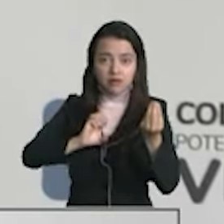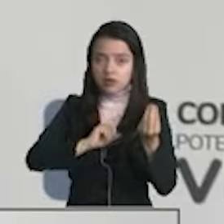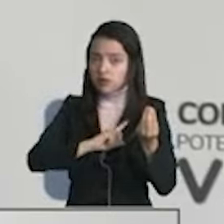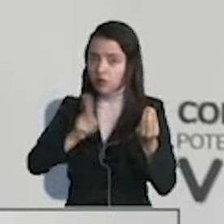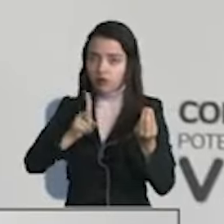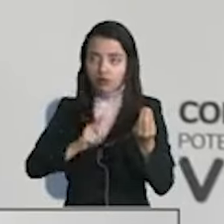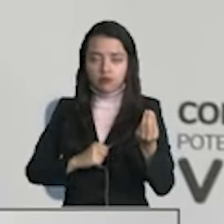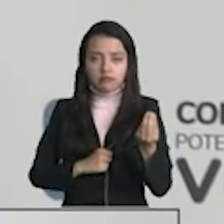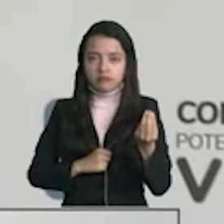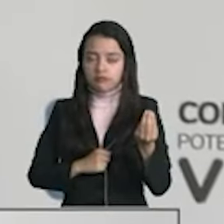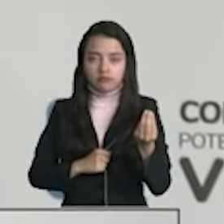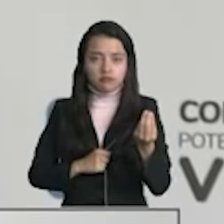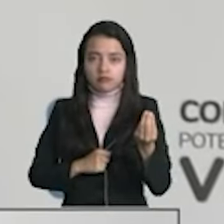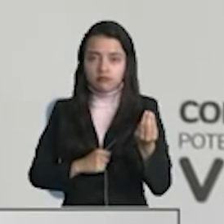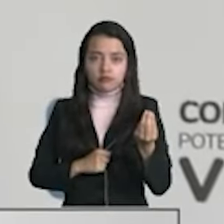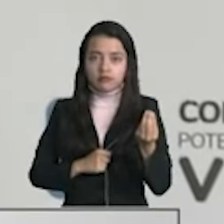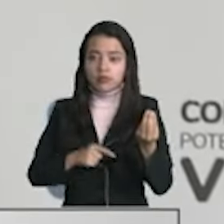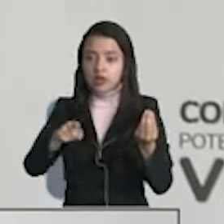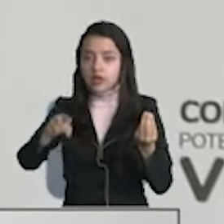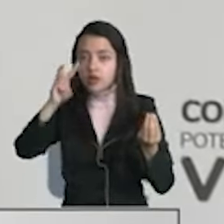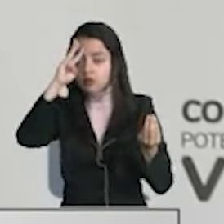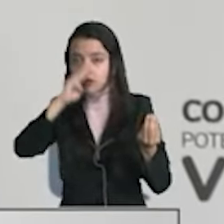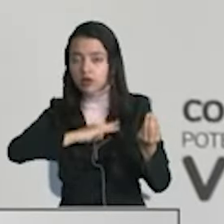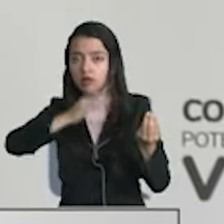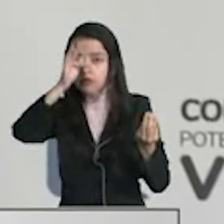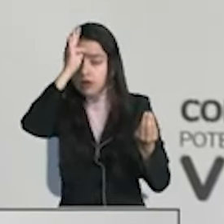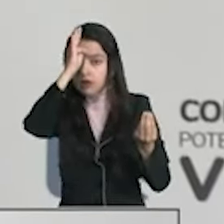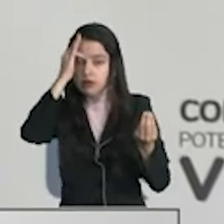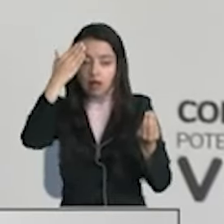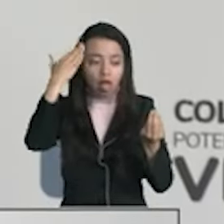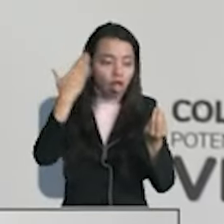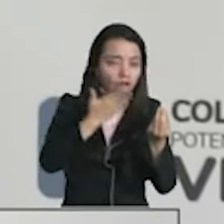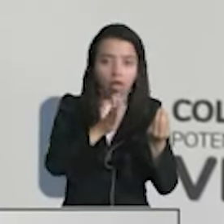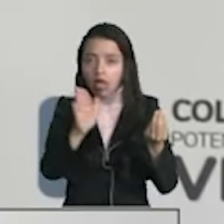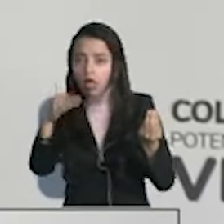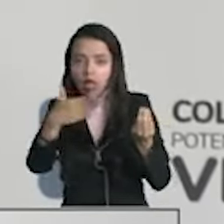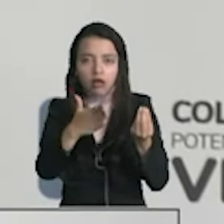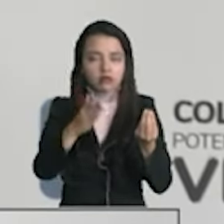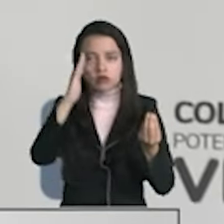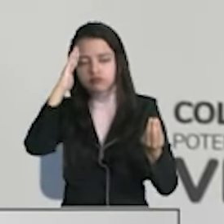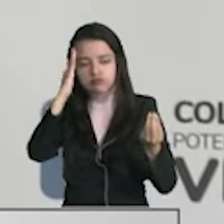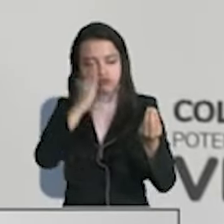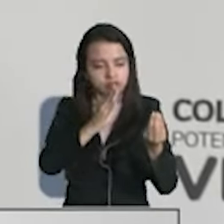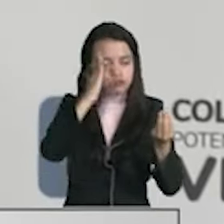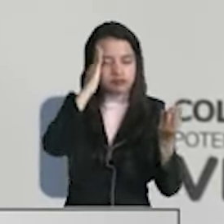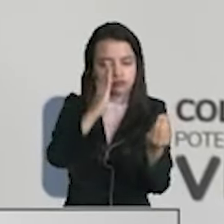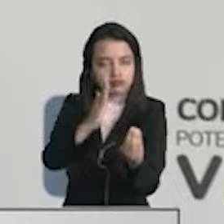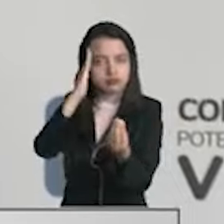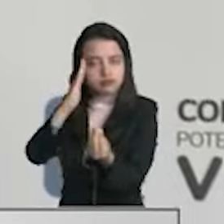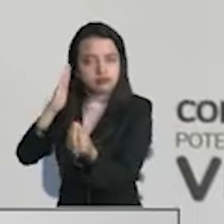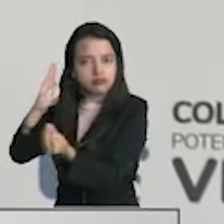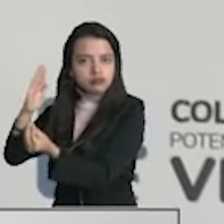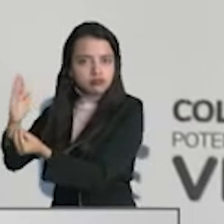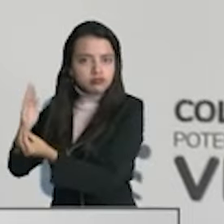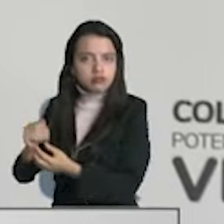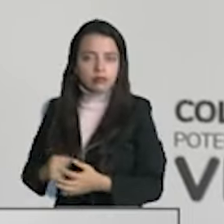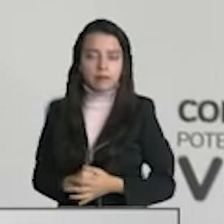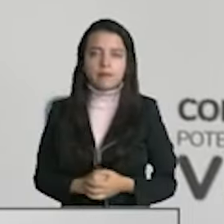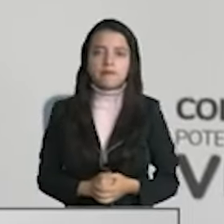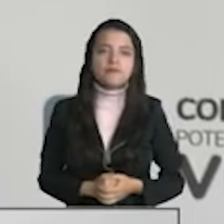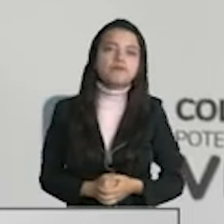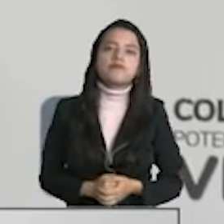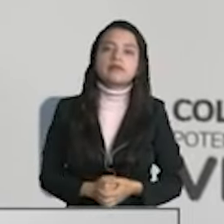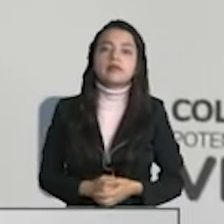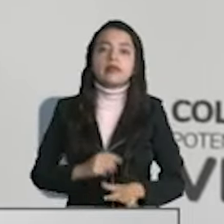va a disminuir en sus capacidades el Hospital Militar Central, y por el contrario, uno podría considerar, tendría una fuente adicional